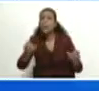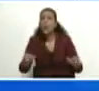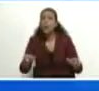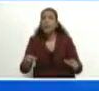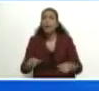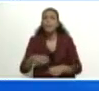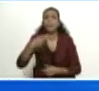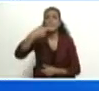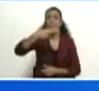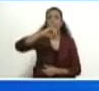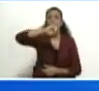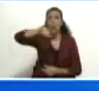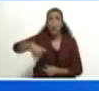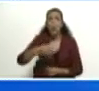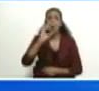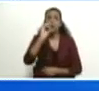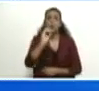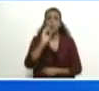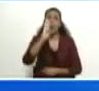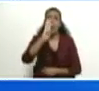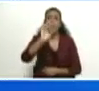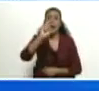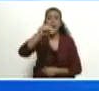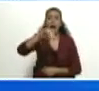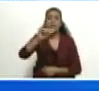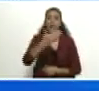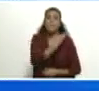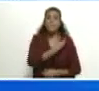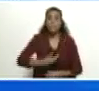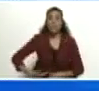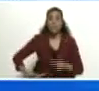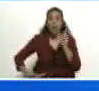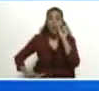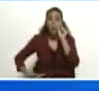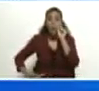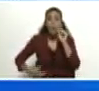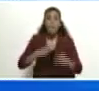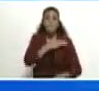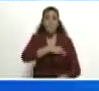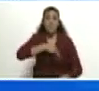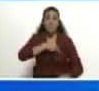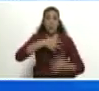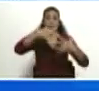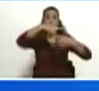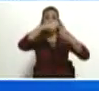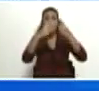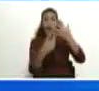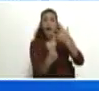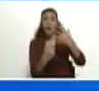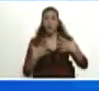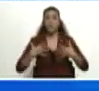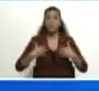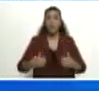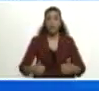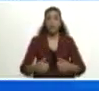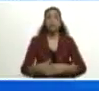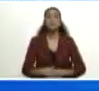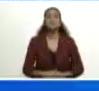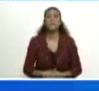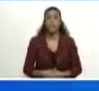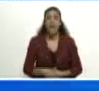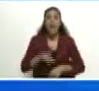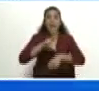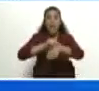Giovanni Peña, el doctor Giovanni Peña, presidente de la misión Barrio Adentro, Salud.